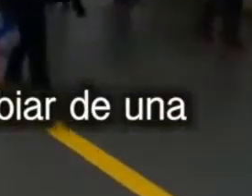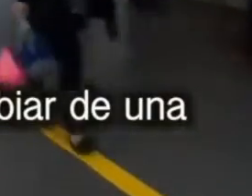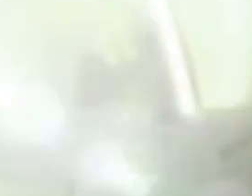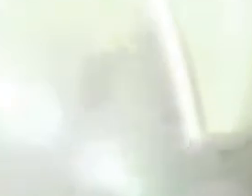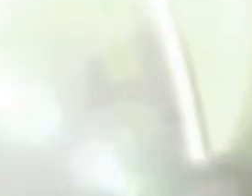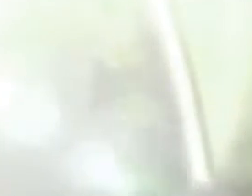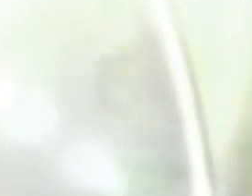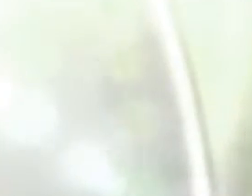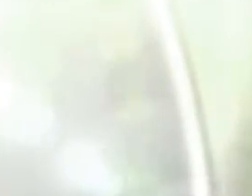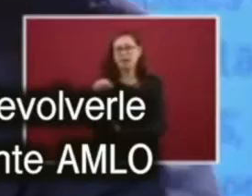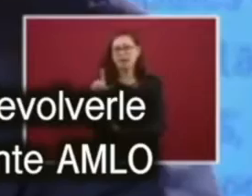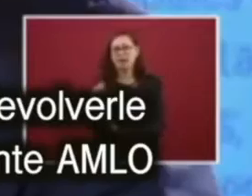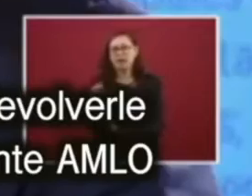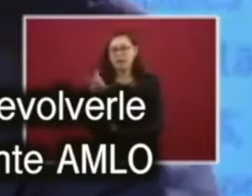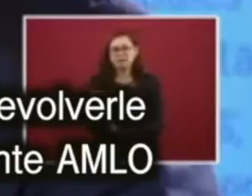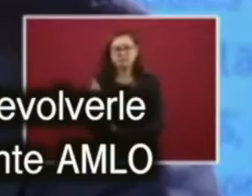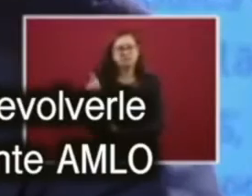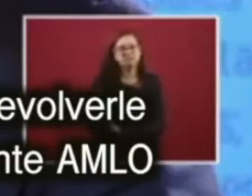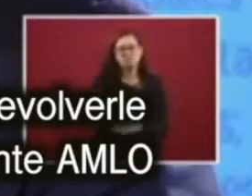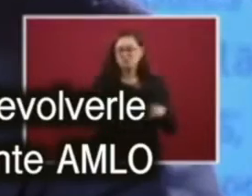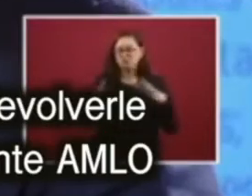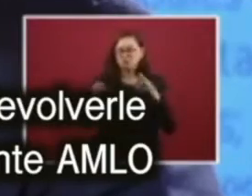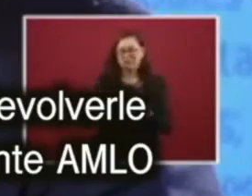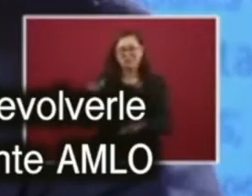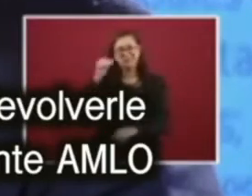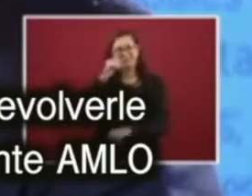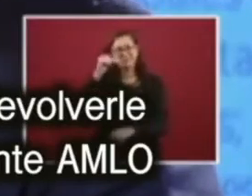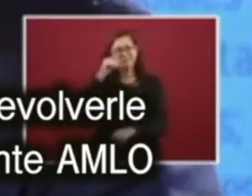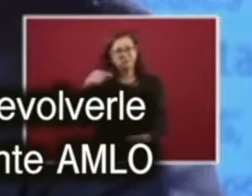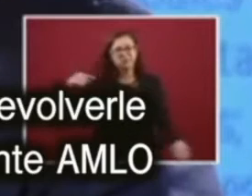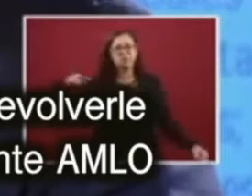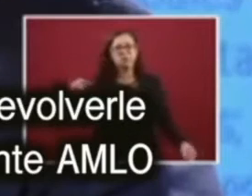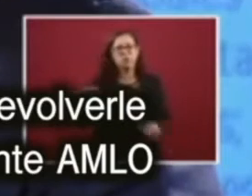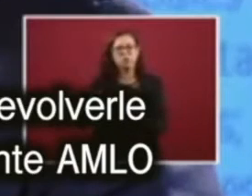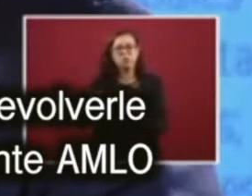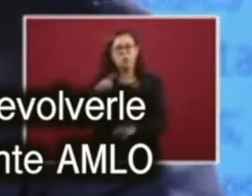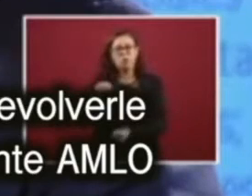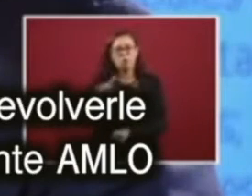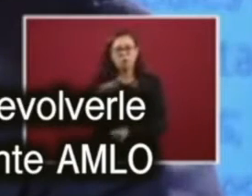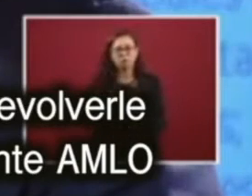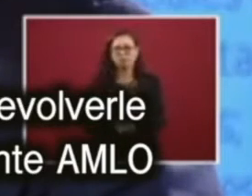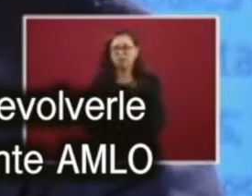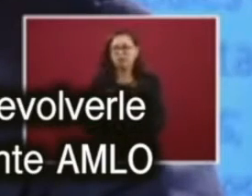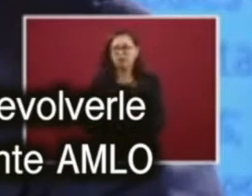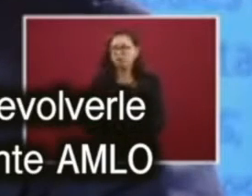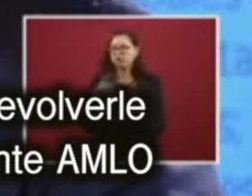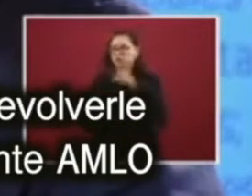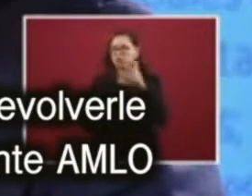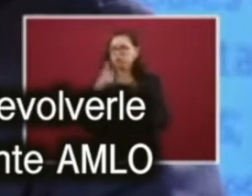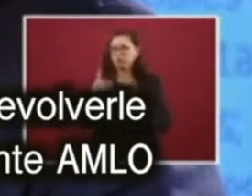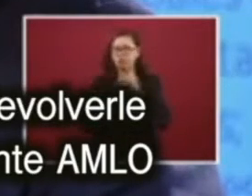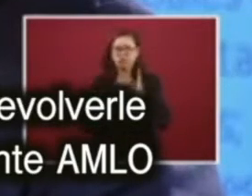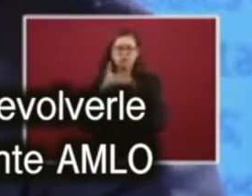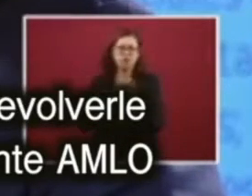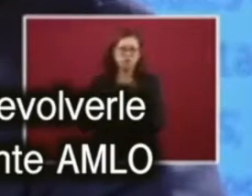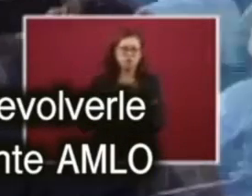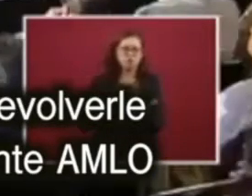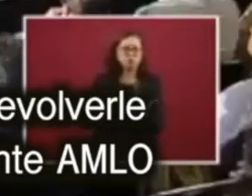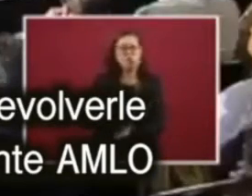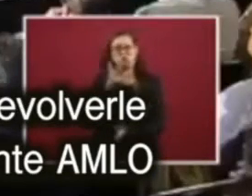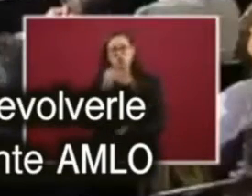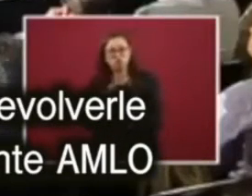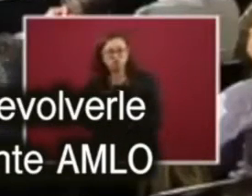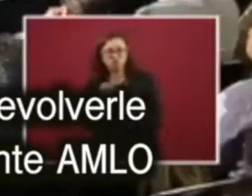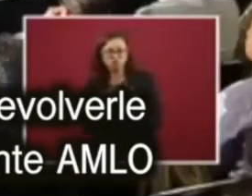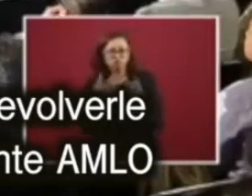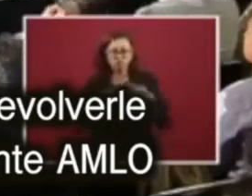otra. Ricardo Rodríguez, titular del Instituto para Devolverle al Pueblo lo Robado, informó junto al presidente Andrés